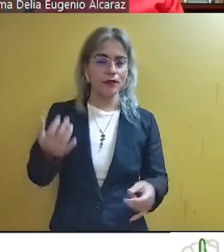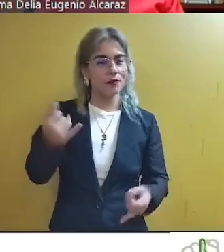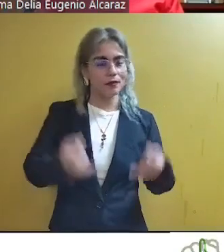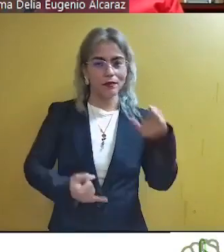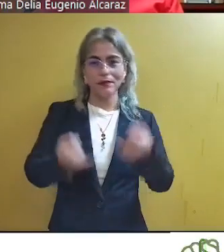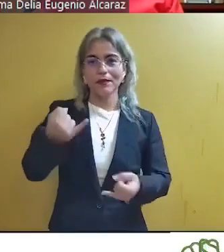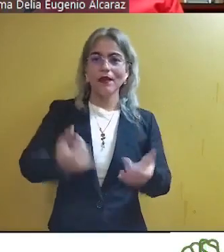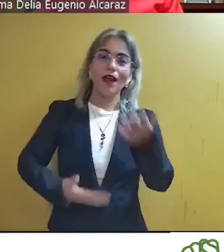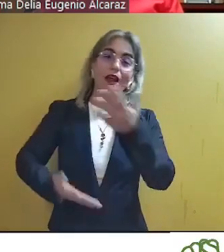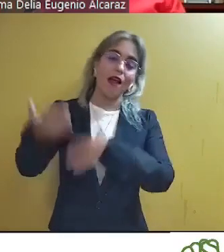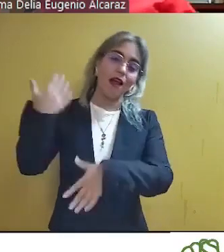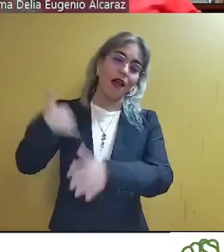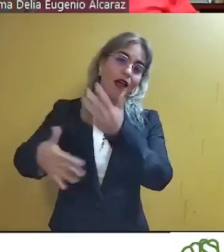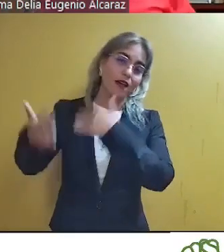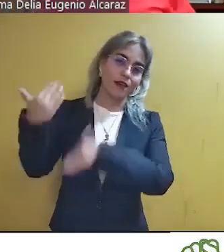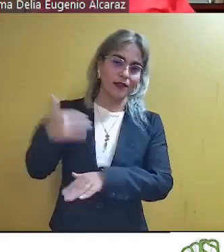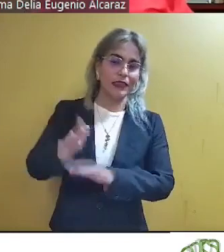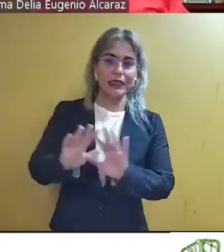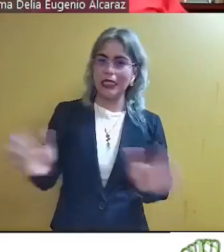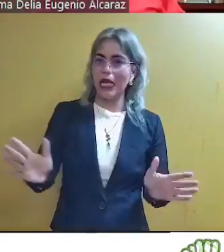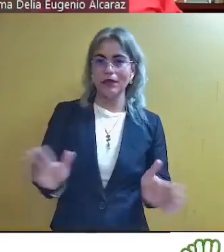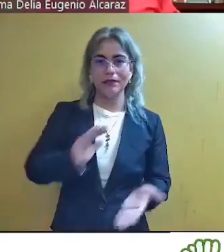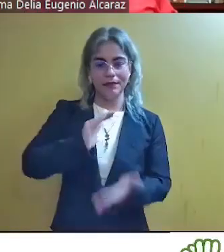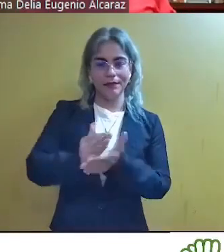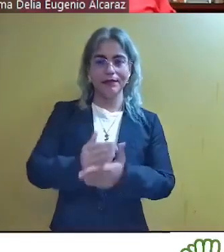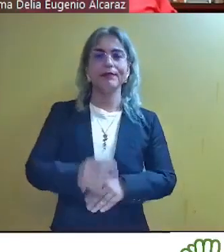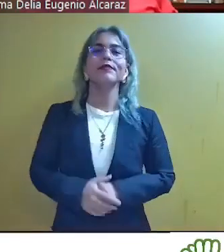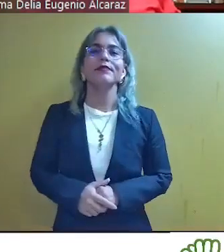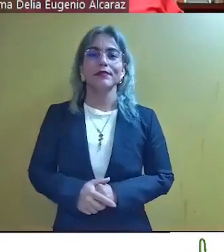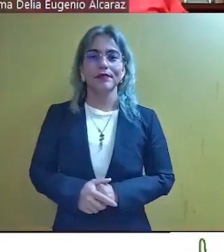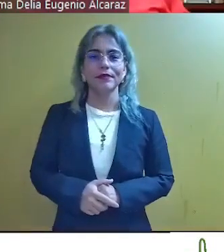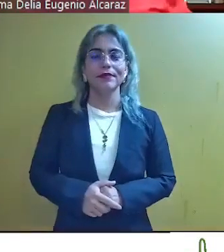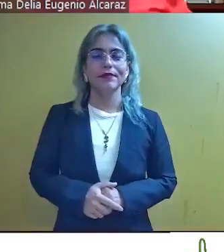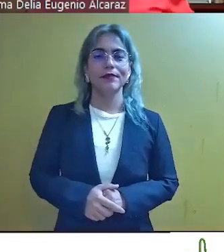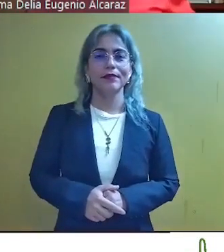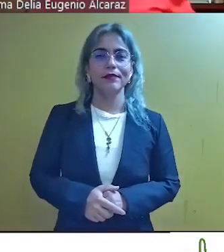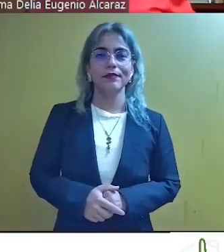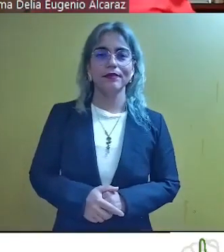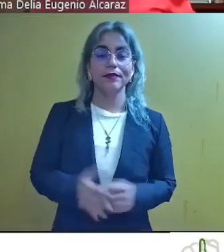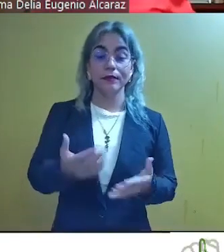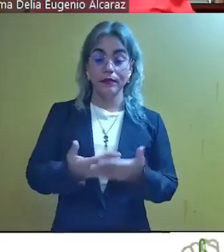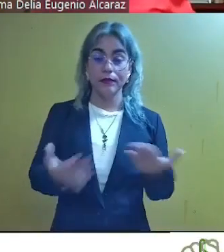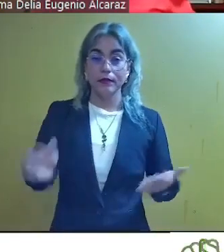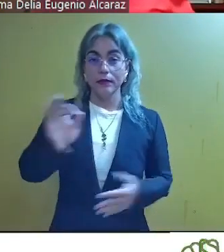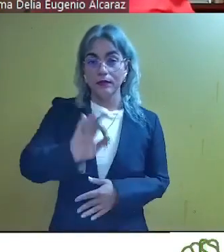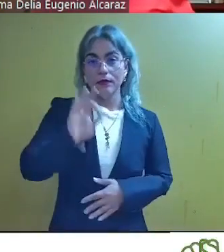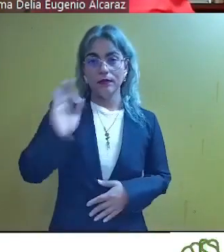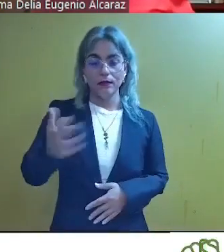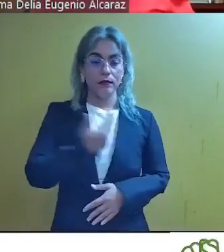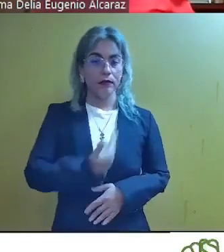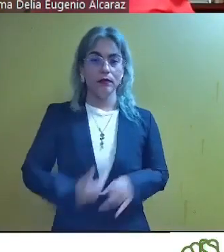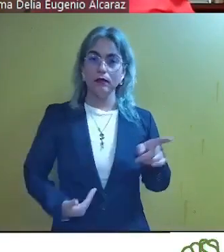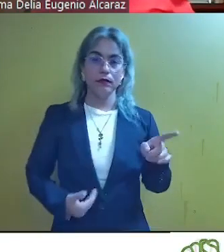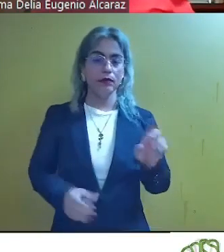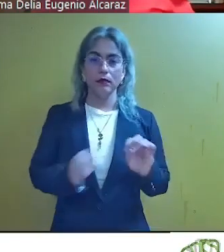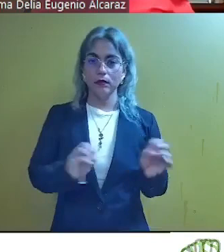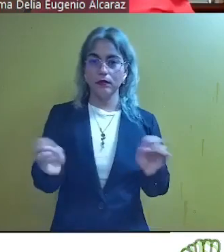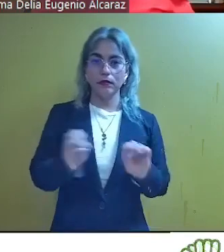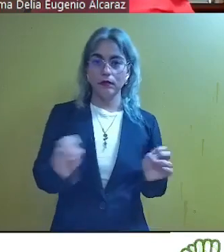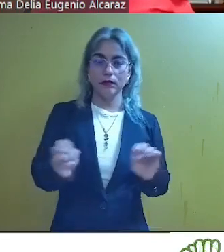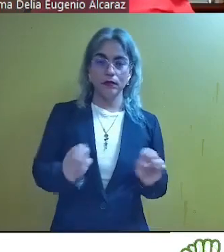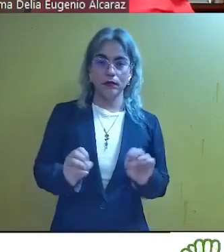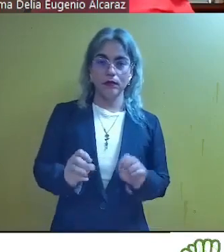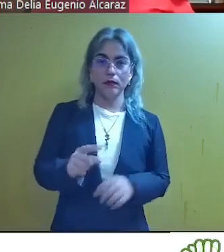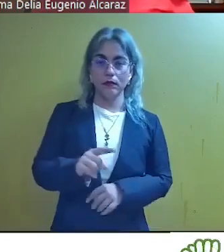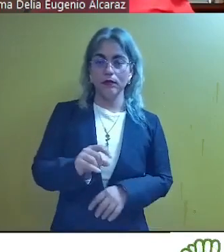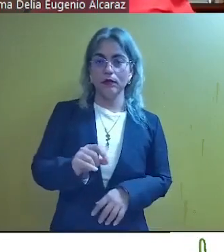desfasados. Además, la actora en su demanda admite que a la fecha ha dejado de ser presidenta del Comité Directivo Municipal de